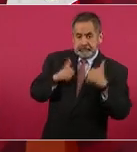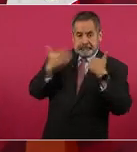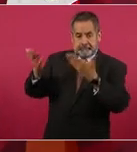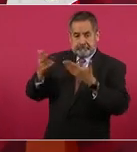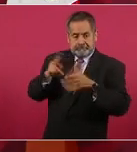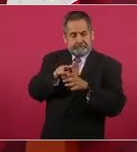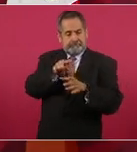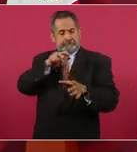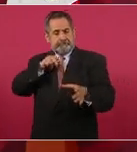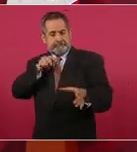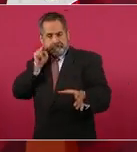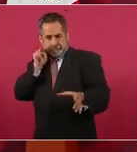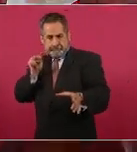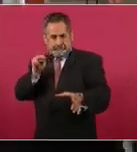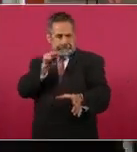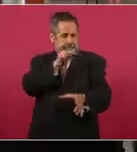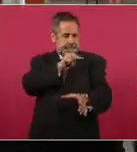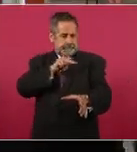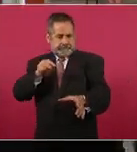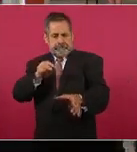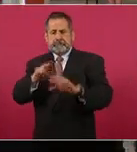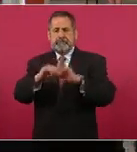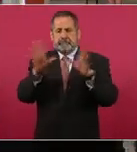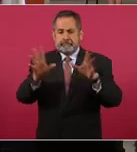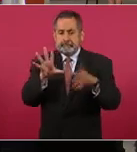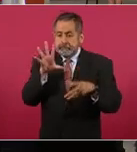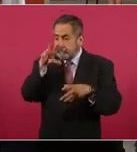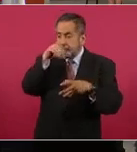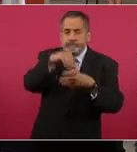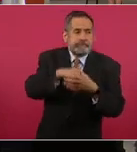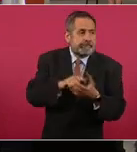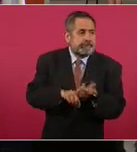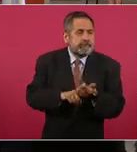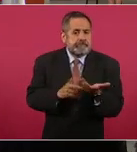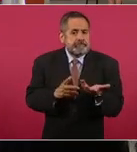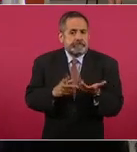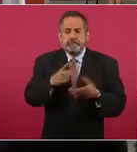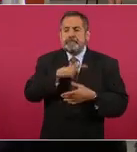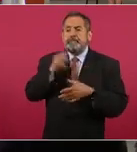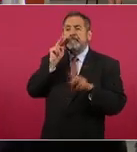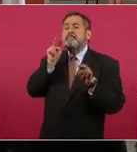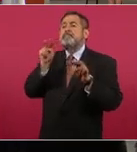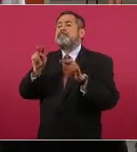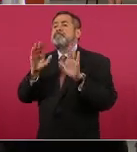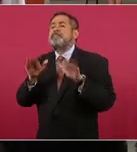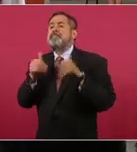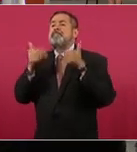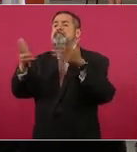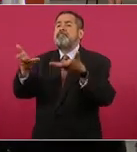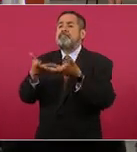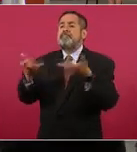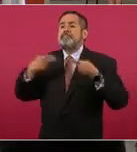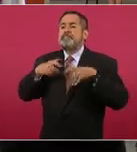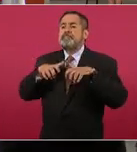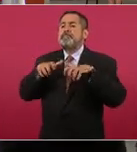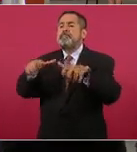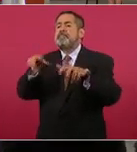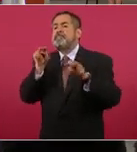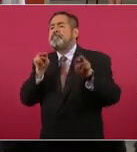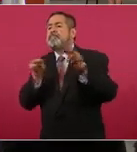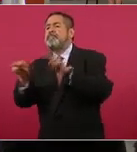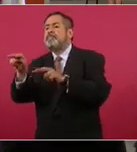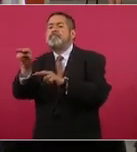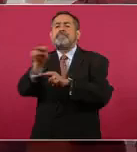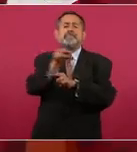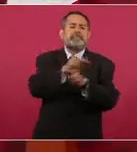Podrán estar de acuerdo o no, pero si vos querés saber lo que siente un pueblo, anda a las periferias. Las periferias existenciales, no solo las